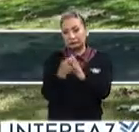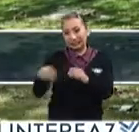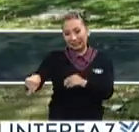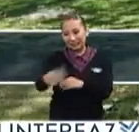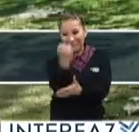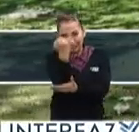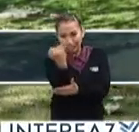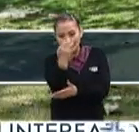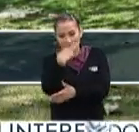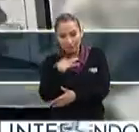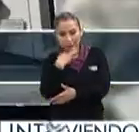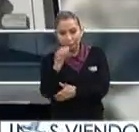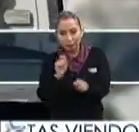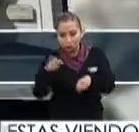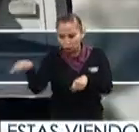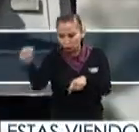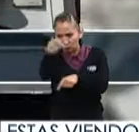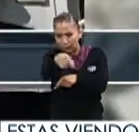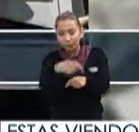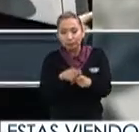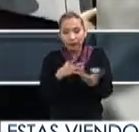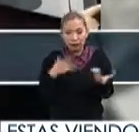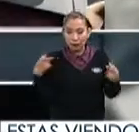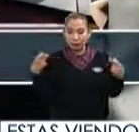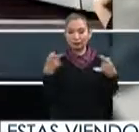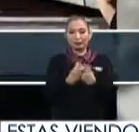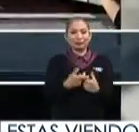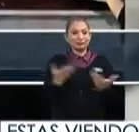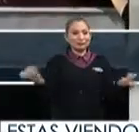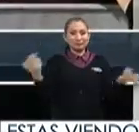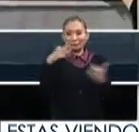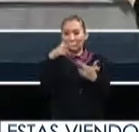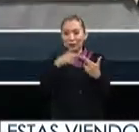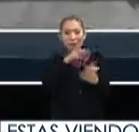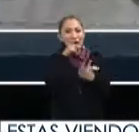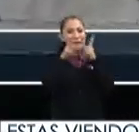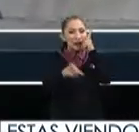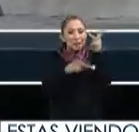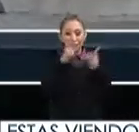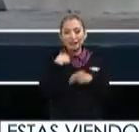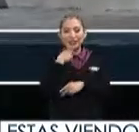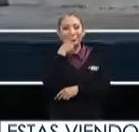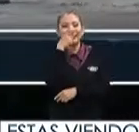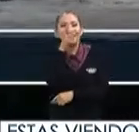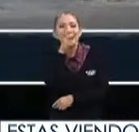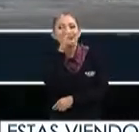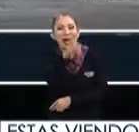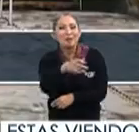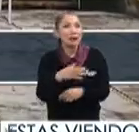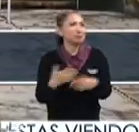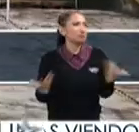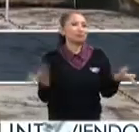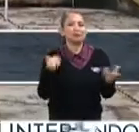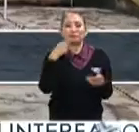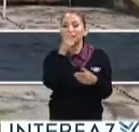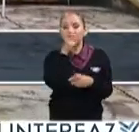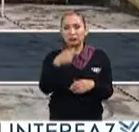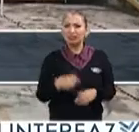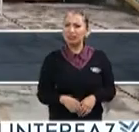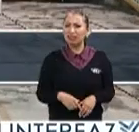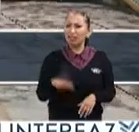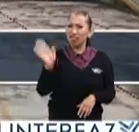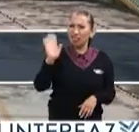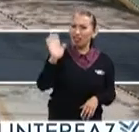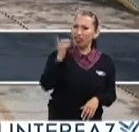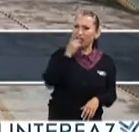en mi preescolar que me asignaron, había ese choque pues de regionalismos, porque yo les mencionaba una palabra tal cosa y ellos me decían,